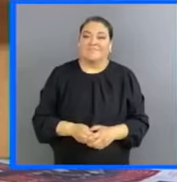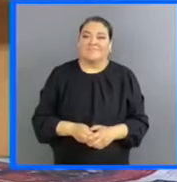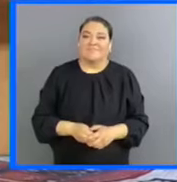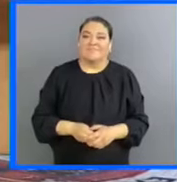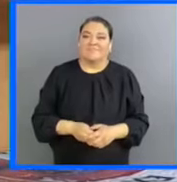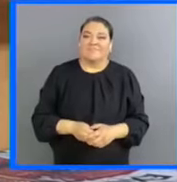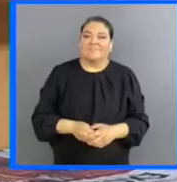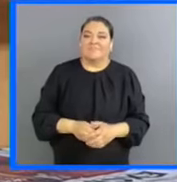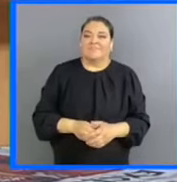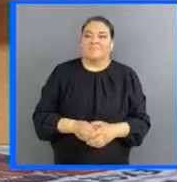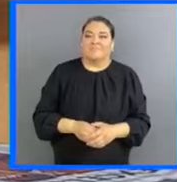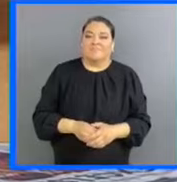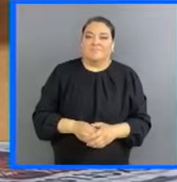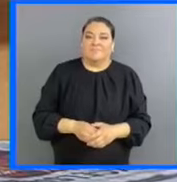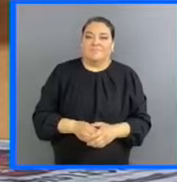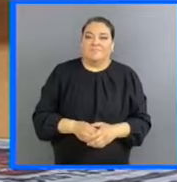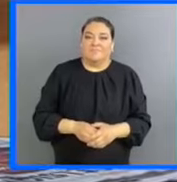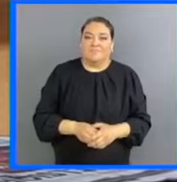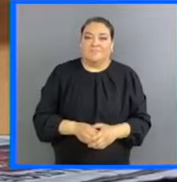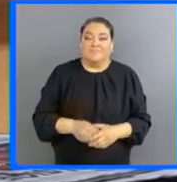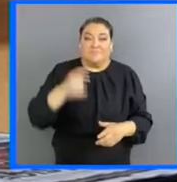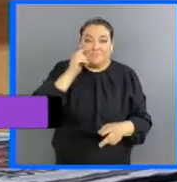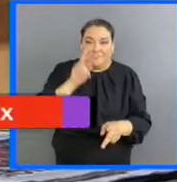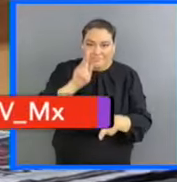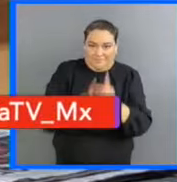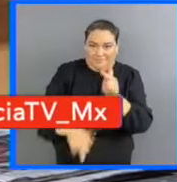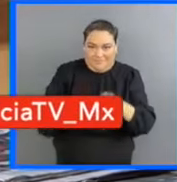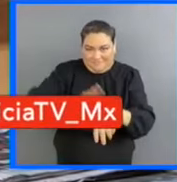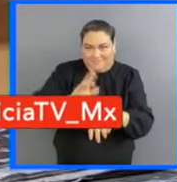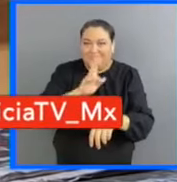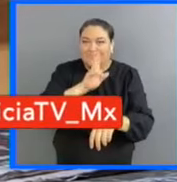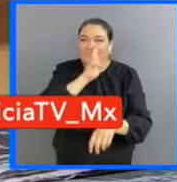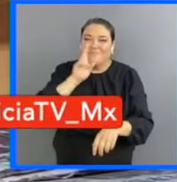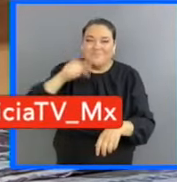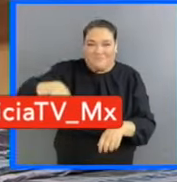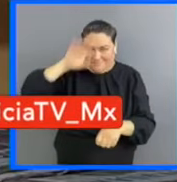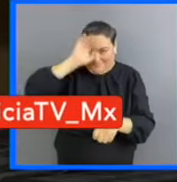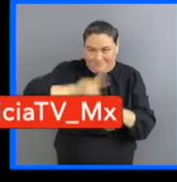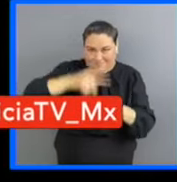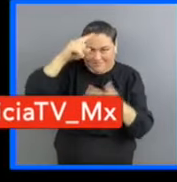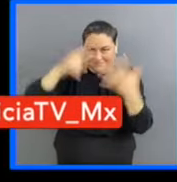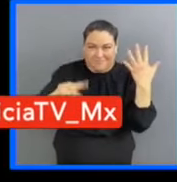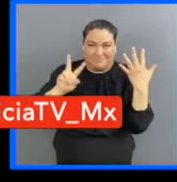Vamos a una pausa y continuamos con más en la señal de Plural TV.